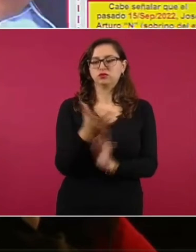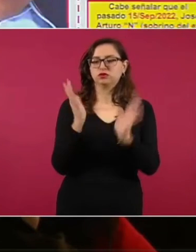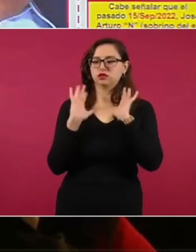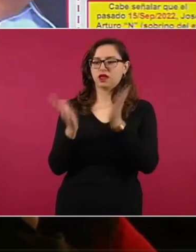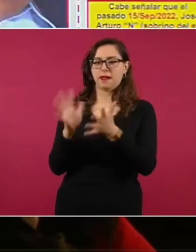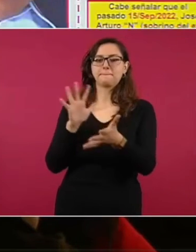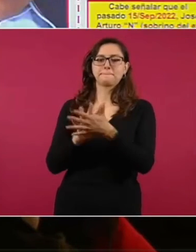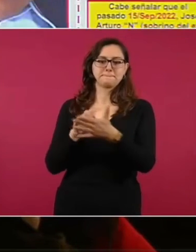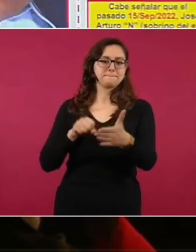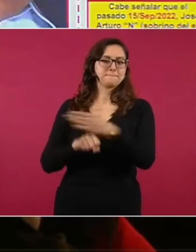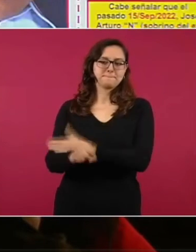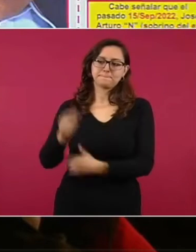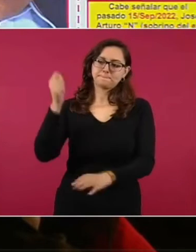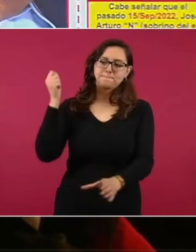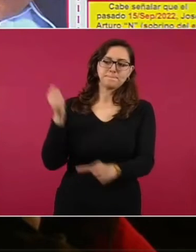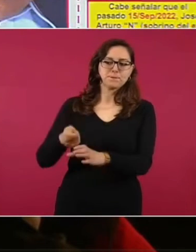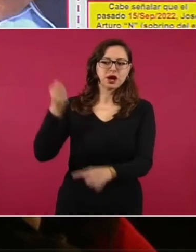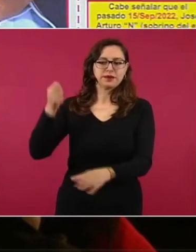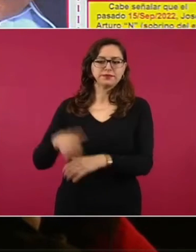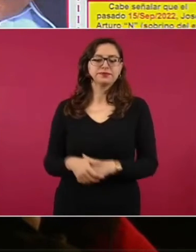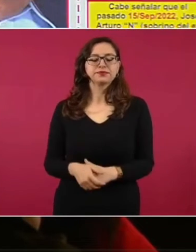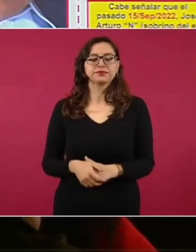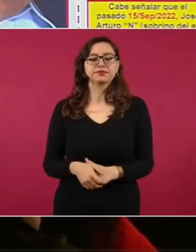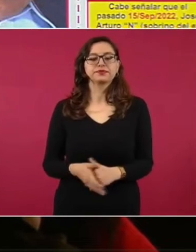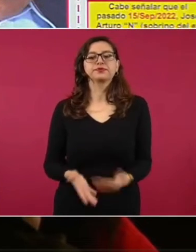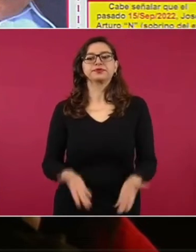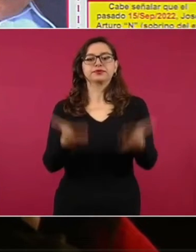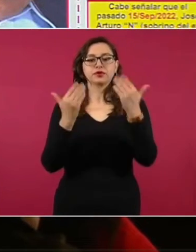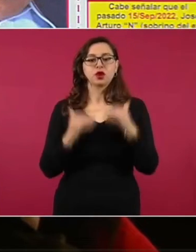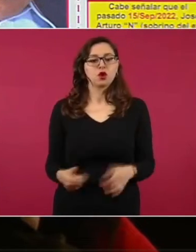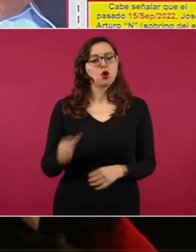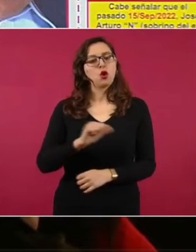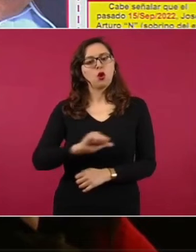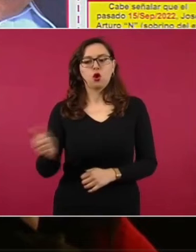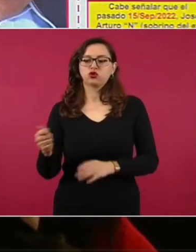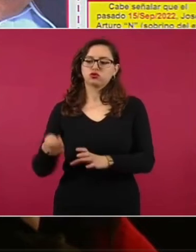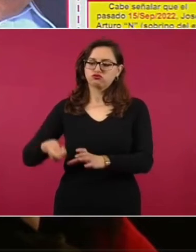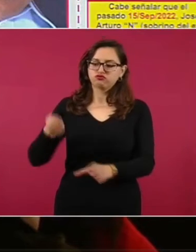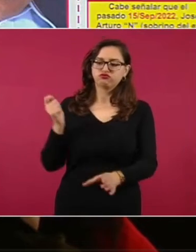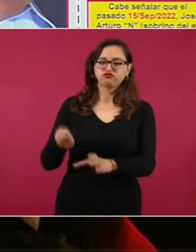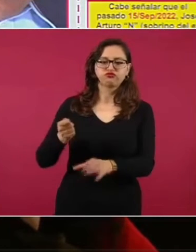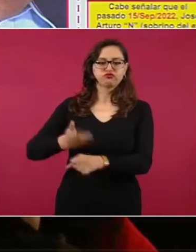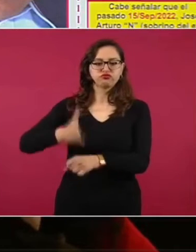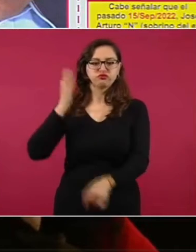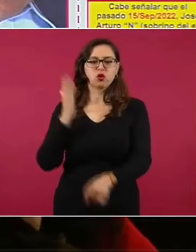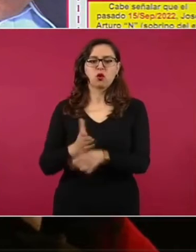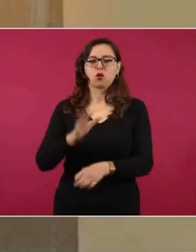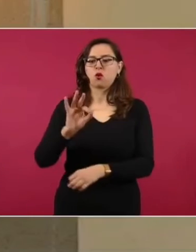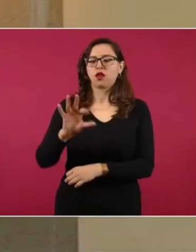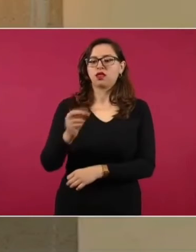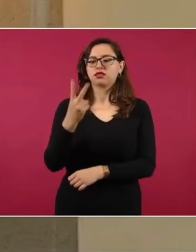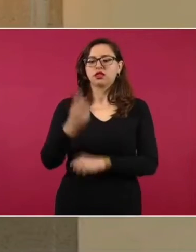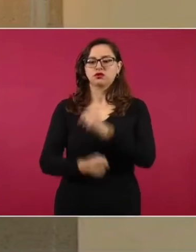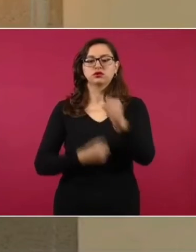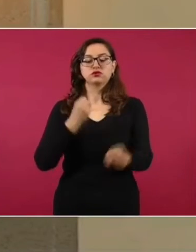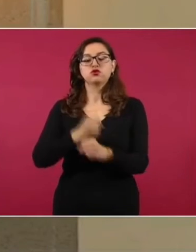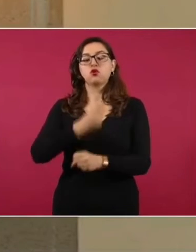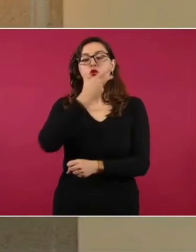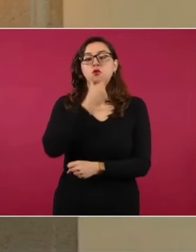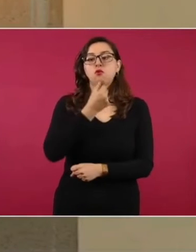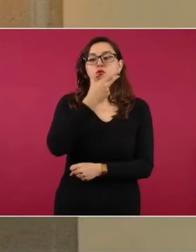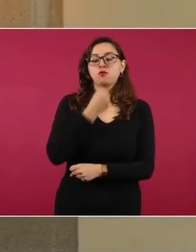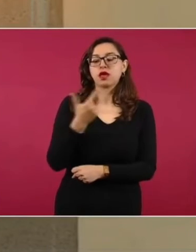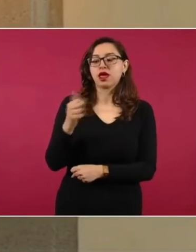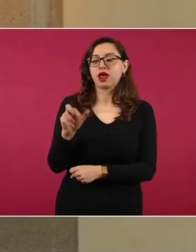Siguiente. También fue condenado a 42 años y 6 meses de prisión Gerardo N., exalcalde